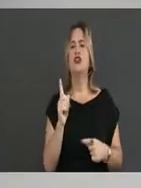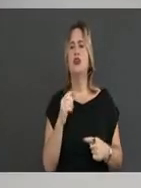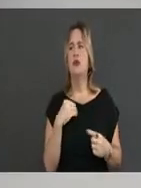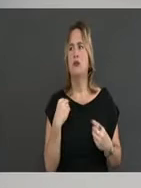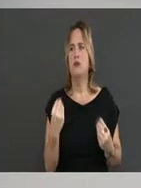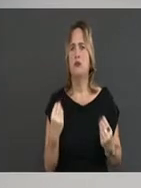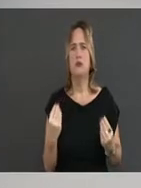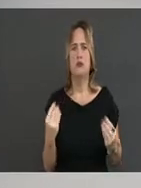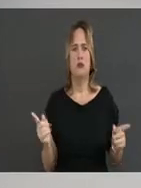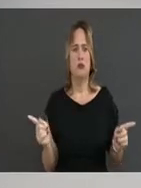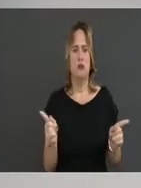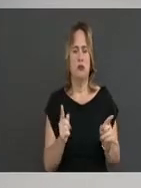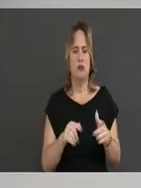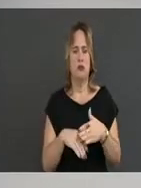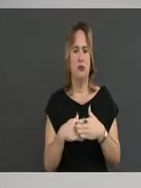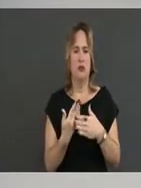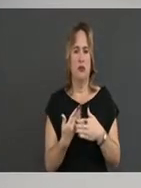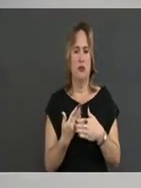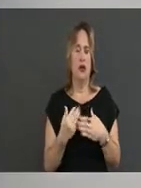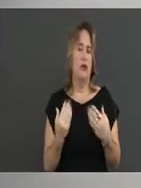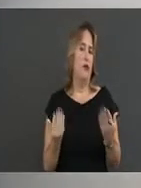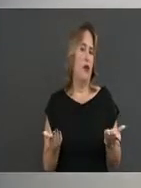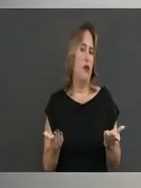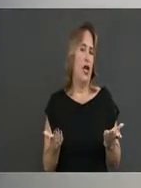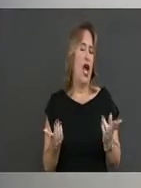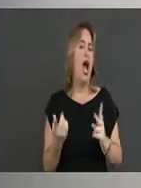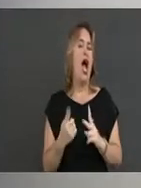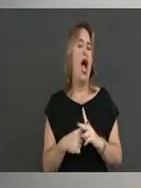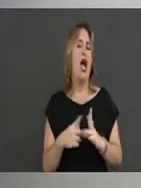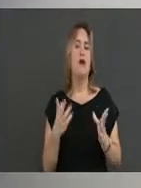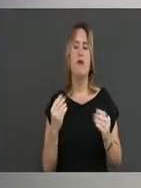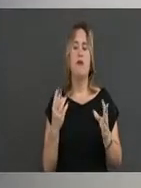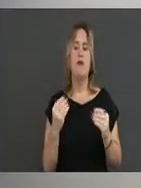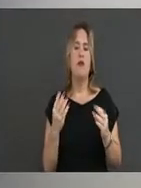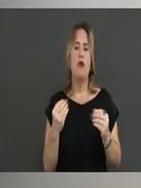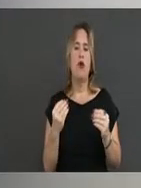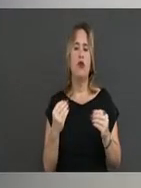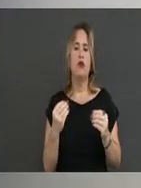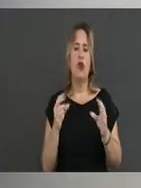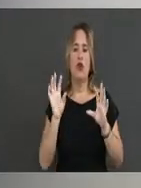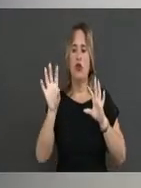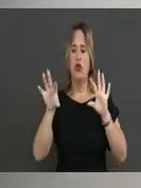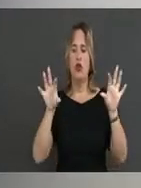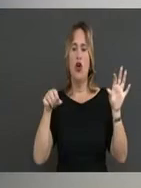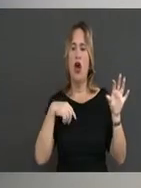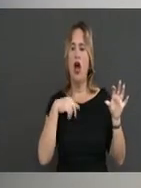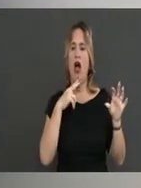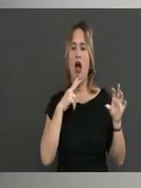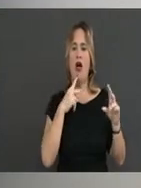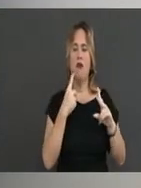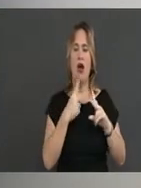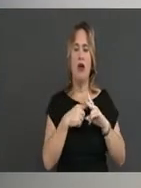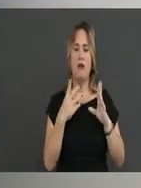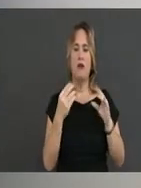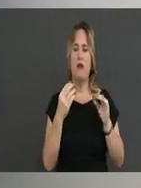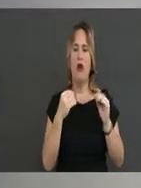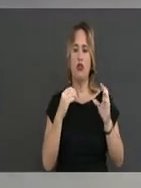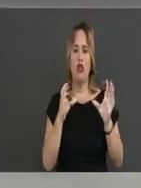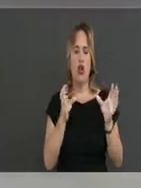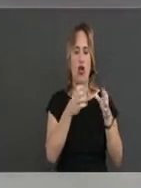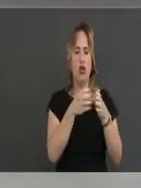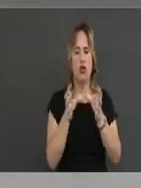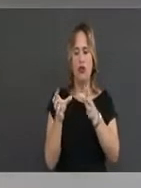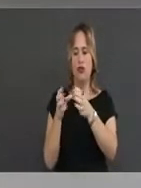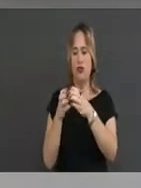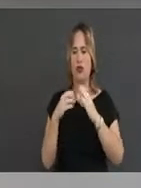podido disminuir más los ciclos? Sencillamente es que tenemos muchos, estos sectores hidrométricos coinciden que tienen muchos circuitos,